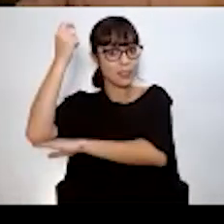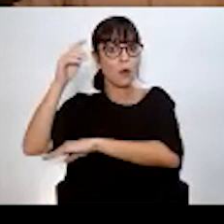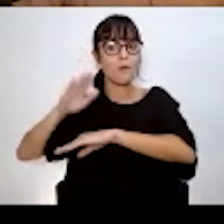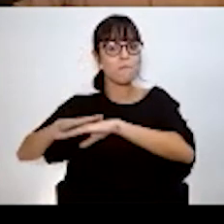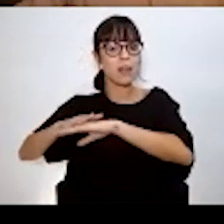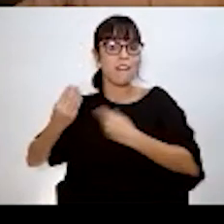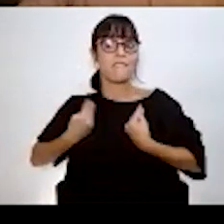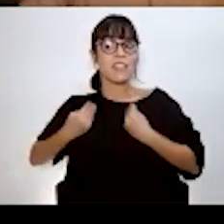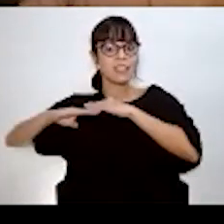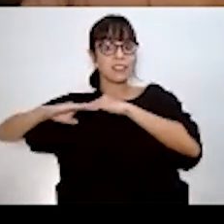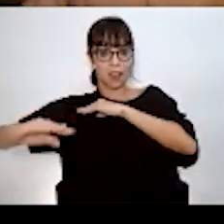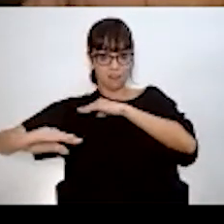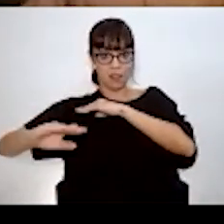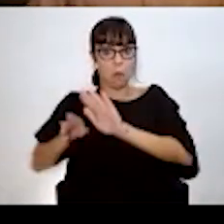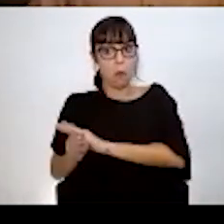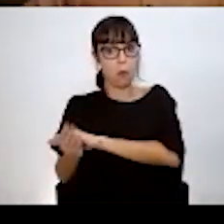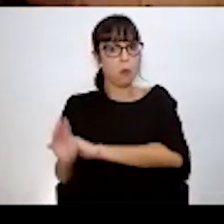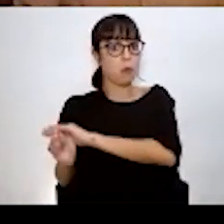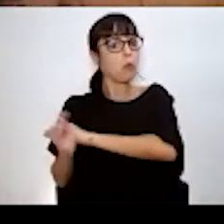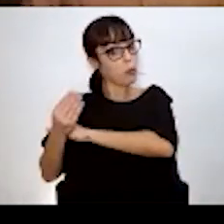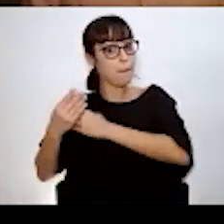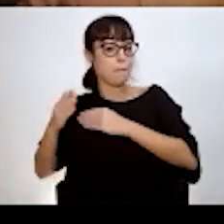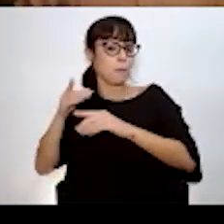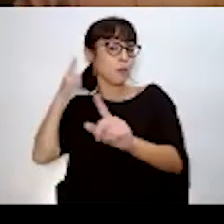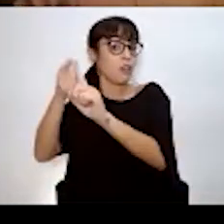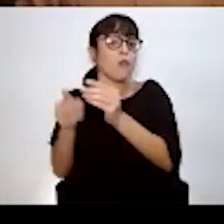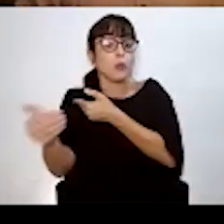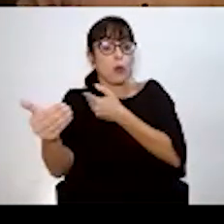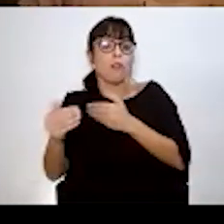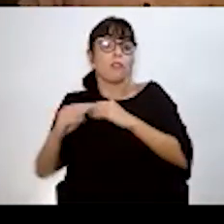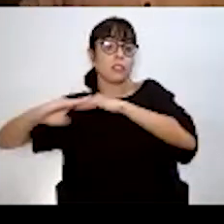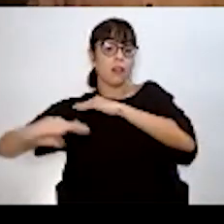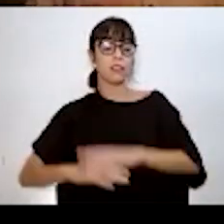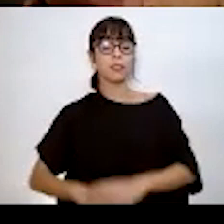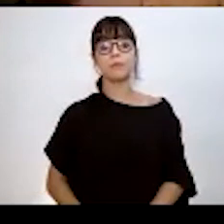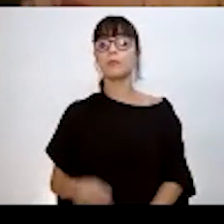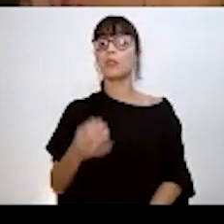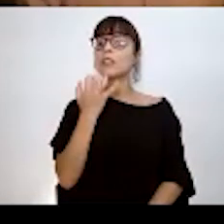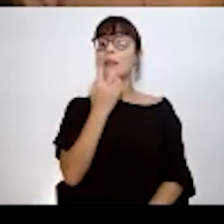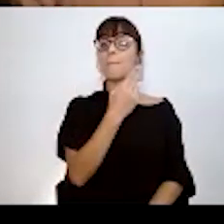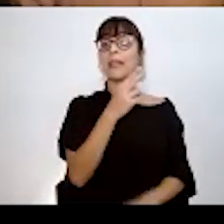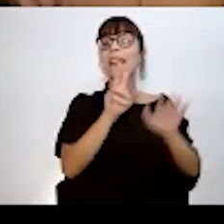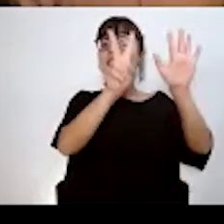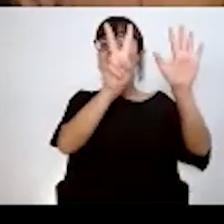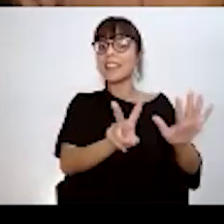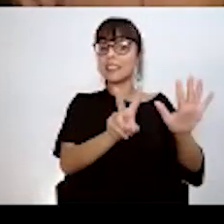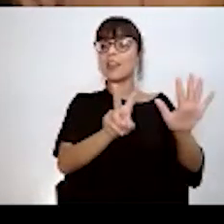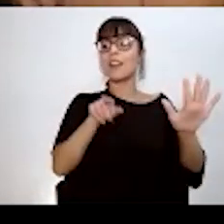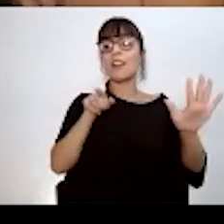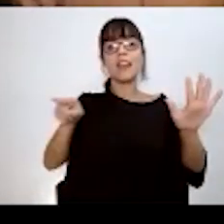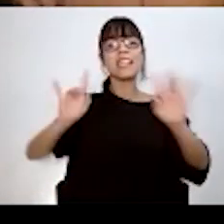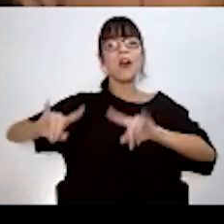garantizar un poblamiento estable. O que, por ejemplo, 7 parejas pues prácticamente cuadruplican ese